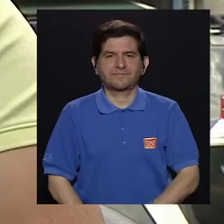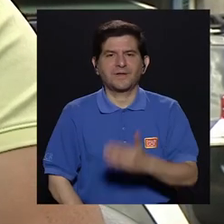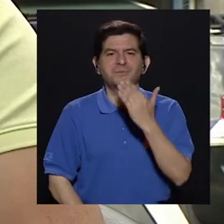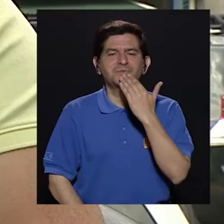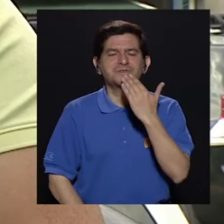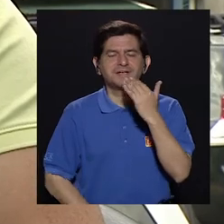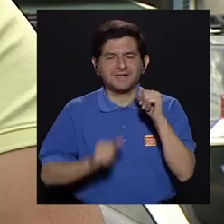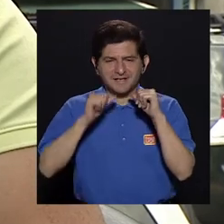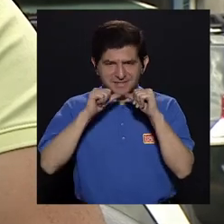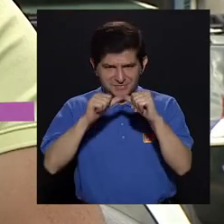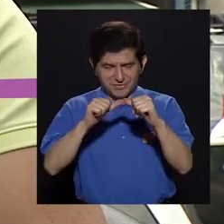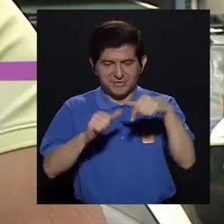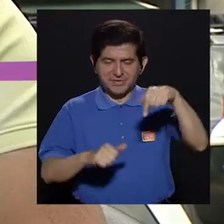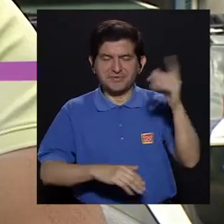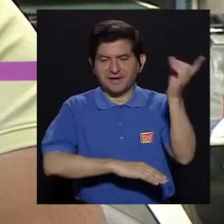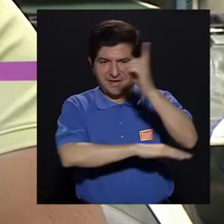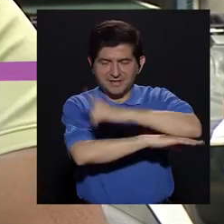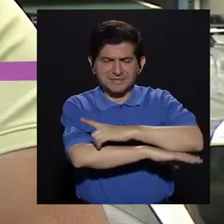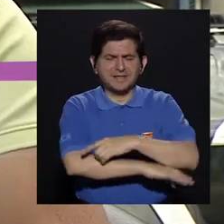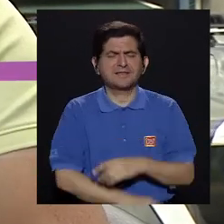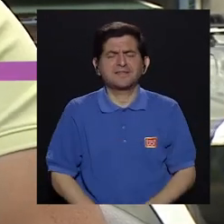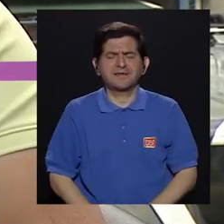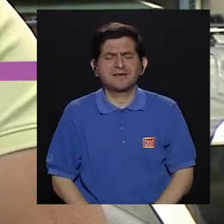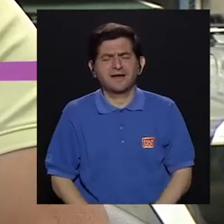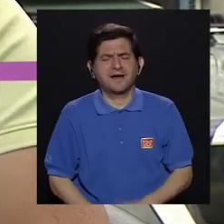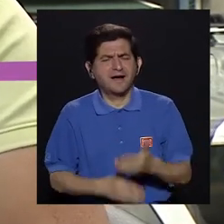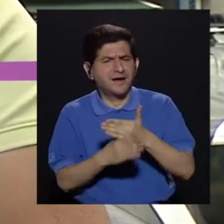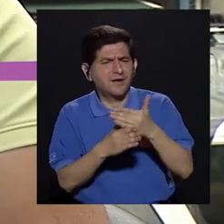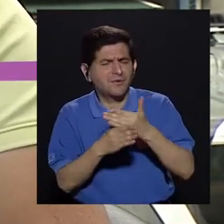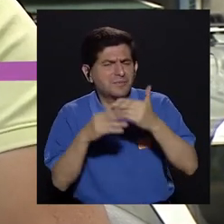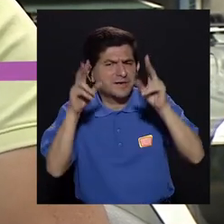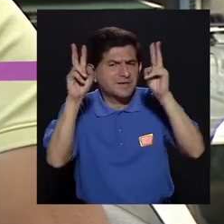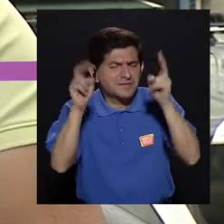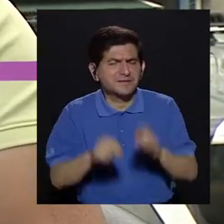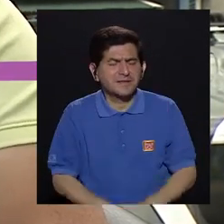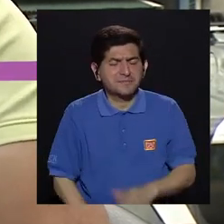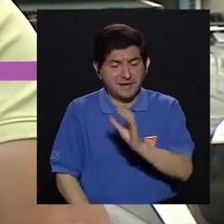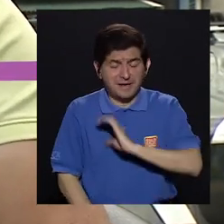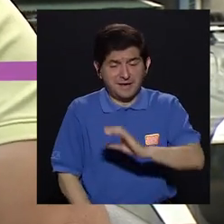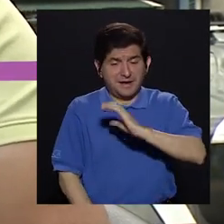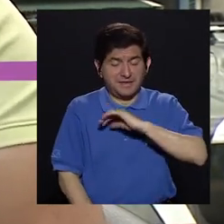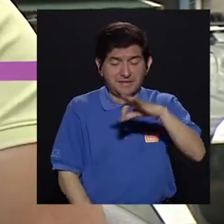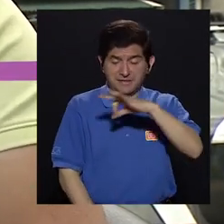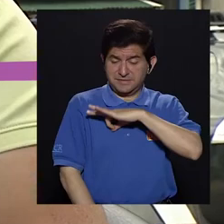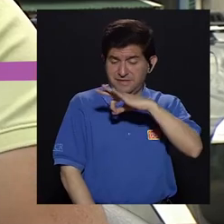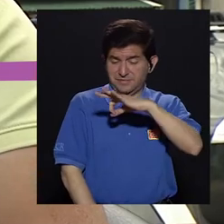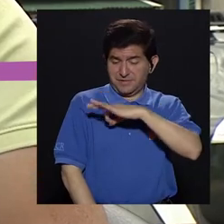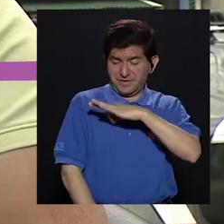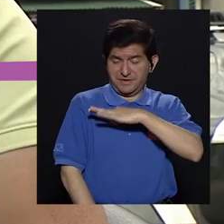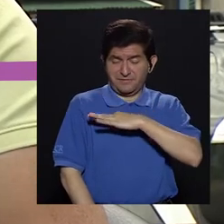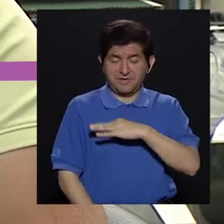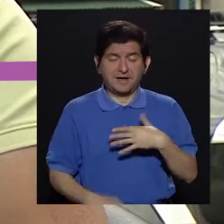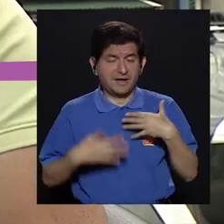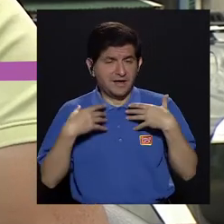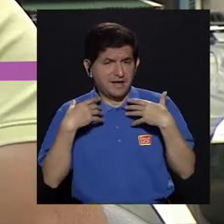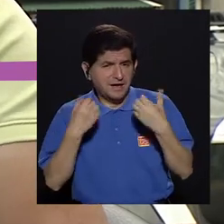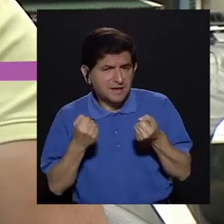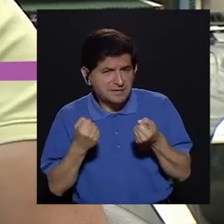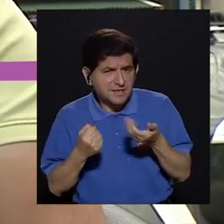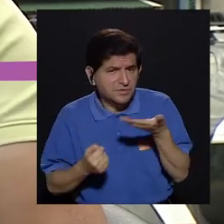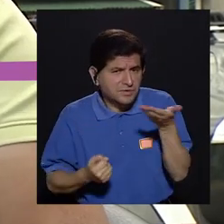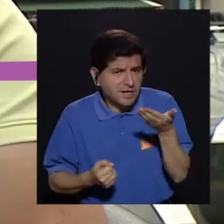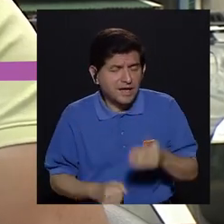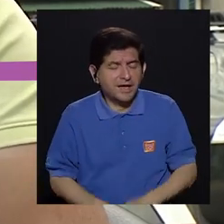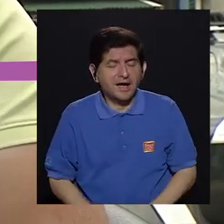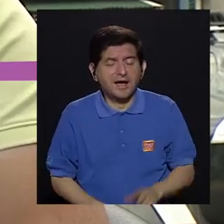Gracias por continuar con nosotros. El día de hoy les estamos compartiendo acerca de las propiedades y los beneficios que tiene para la salud el